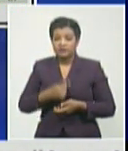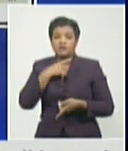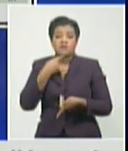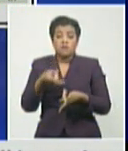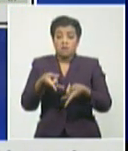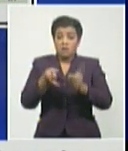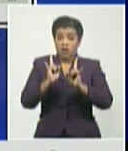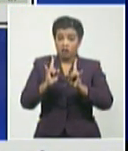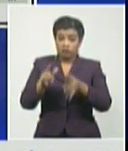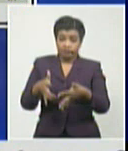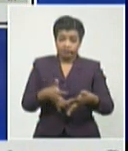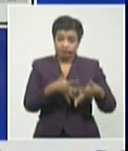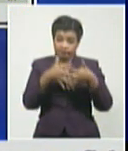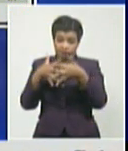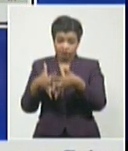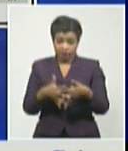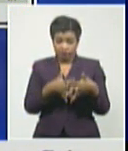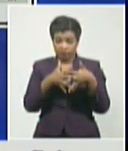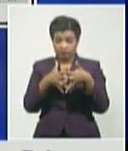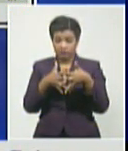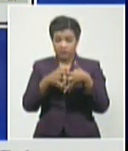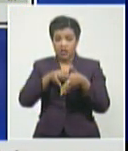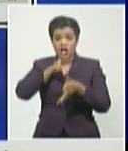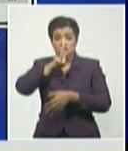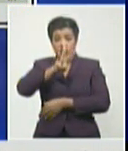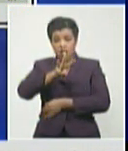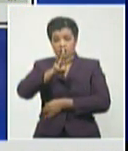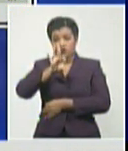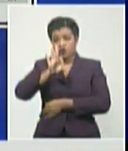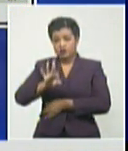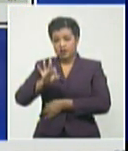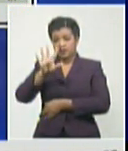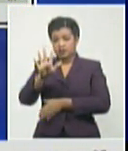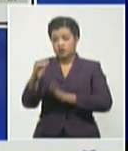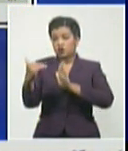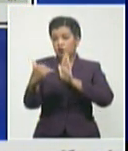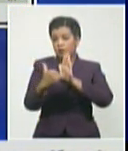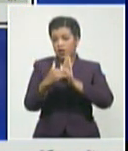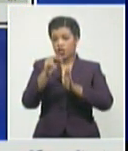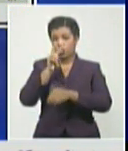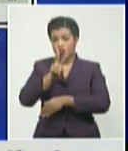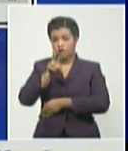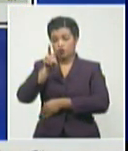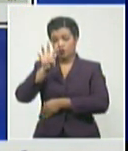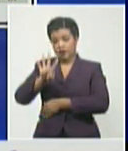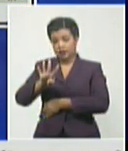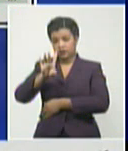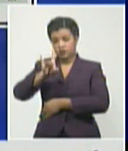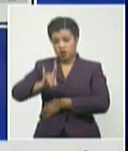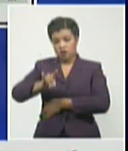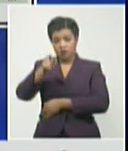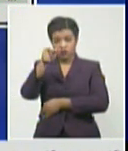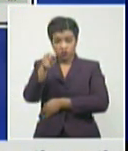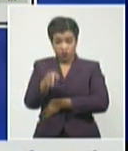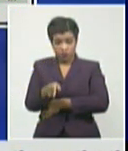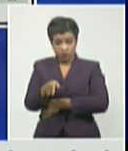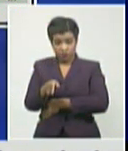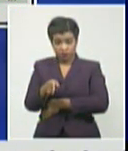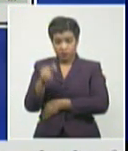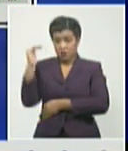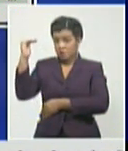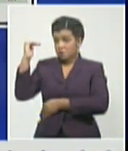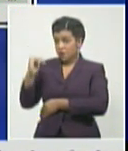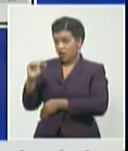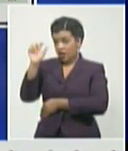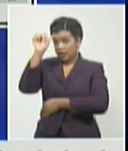eeuu 385 mil 249 personas le sigue la india